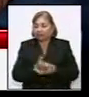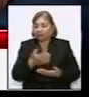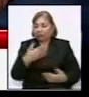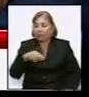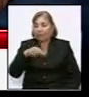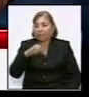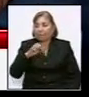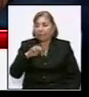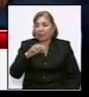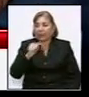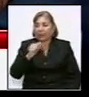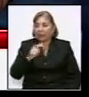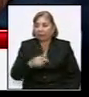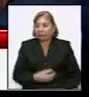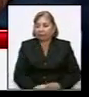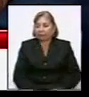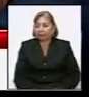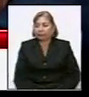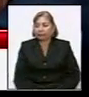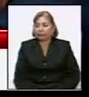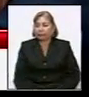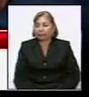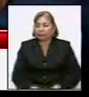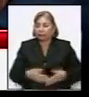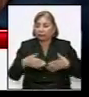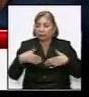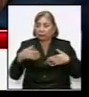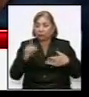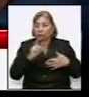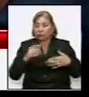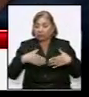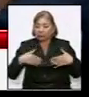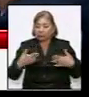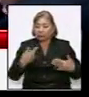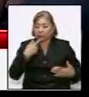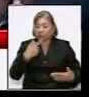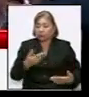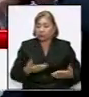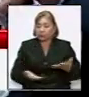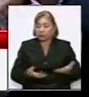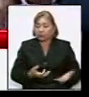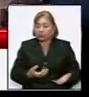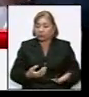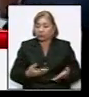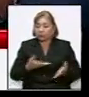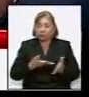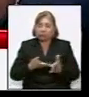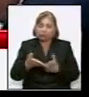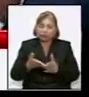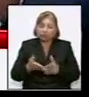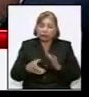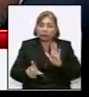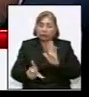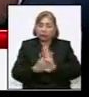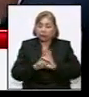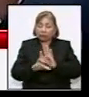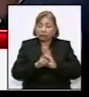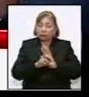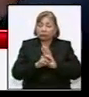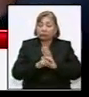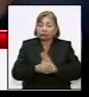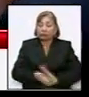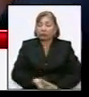entonces creo tampoco podríamos querer que por una ley se pueda